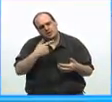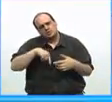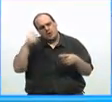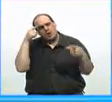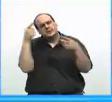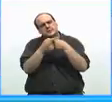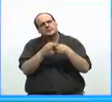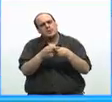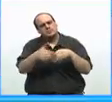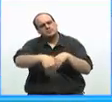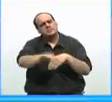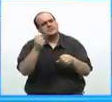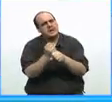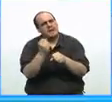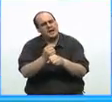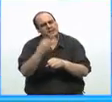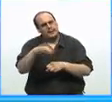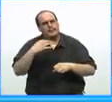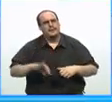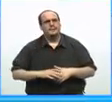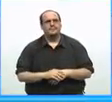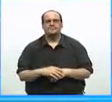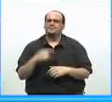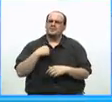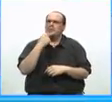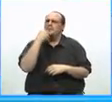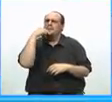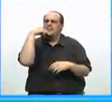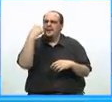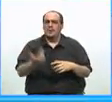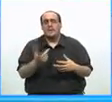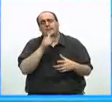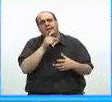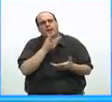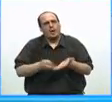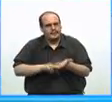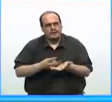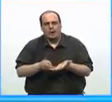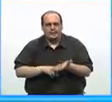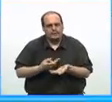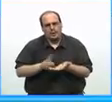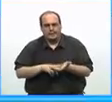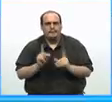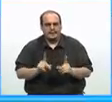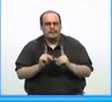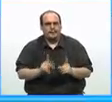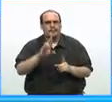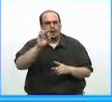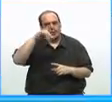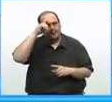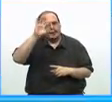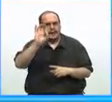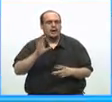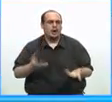a trabajar de cara al futuro Luciano parece reincidente y reiterativo pero es interesante lo que estás contando de Romero ha pasado y sucede en